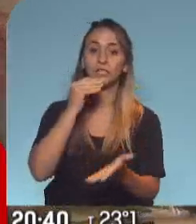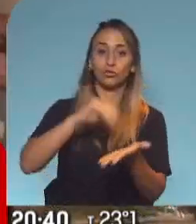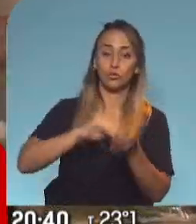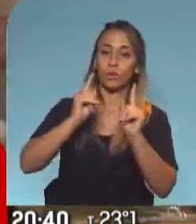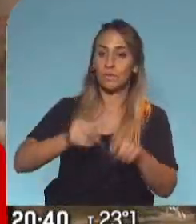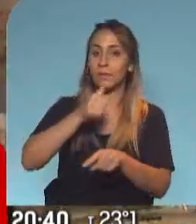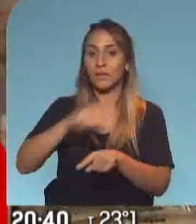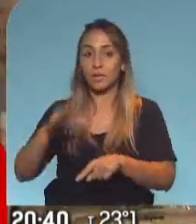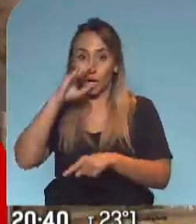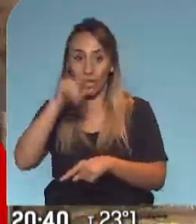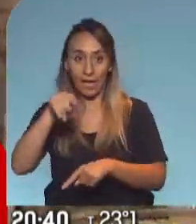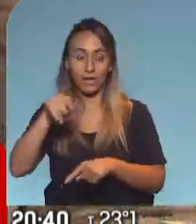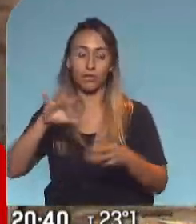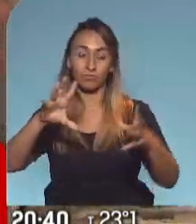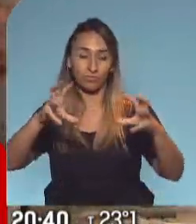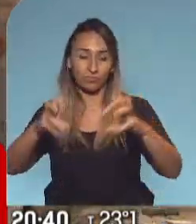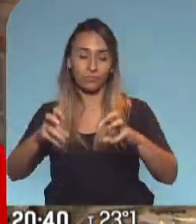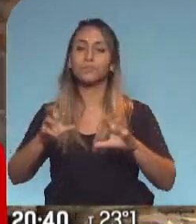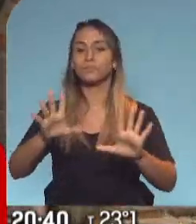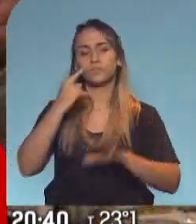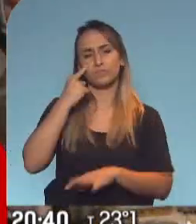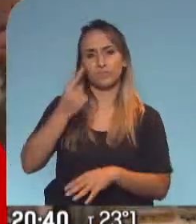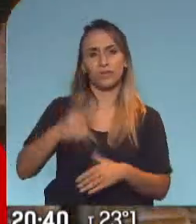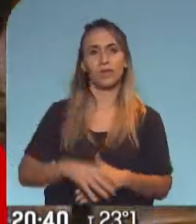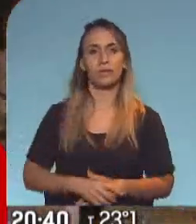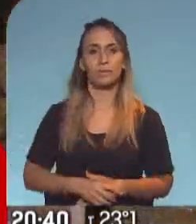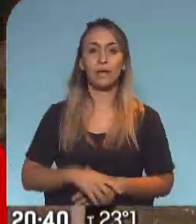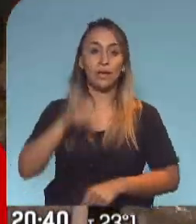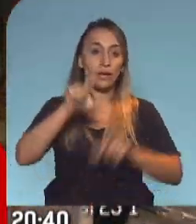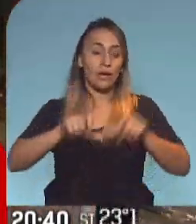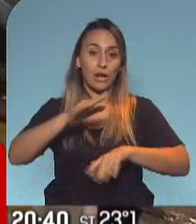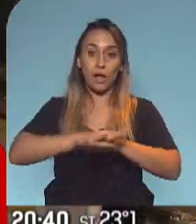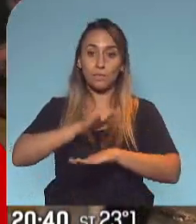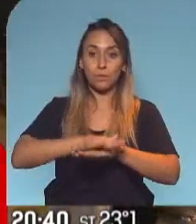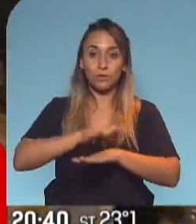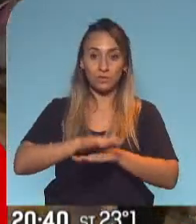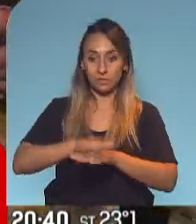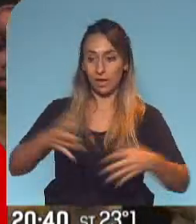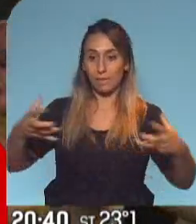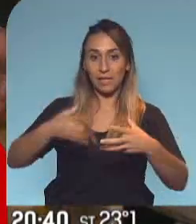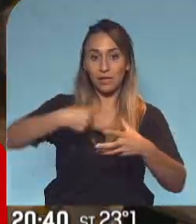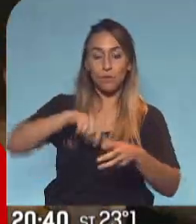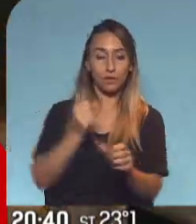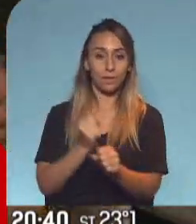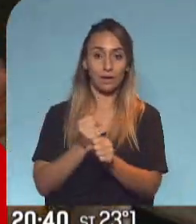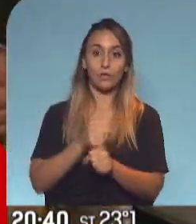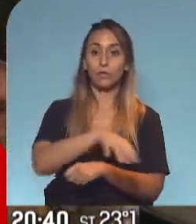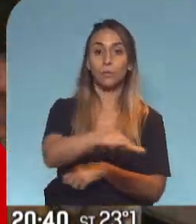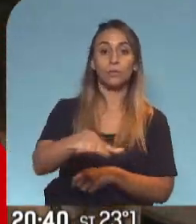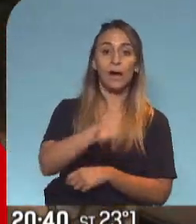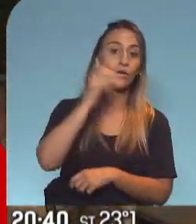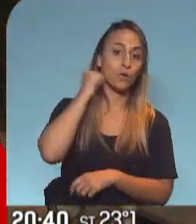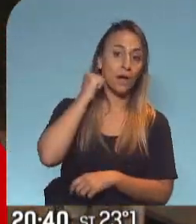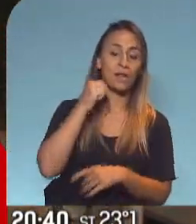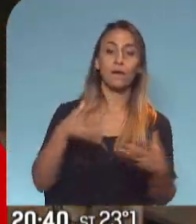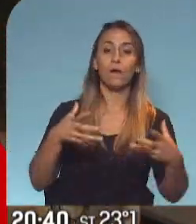rionegro vamos a repasar vamos a ver a los responsables los que están trabajando en este caso en el barrio de palermo con la fundación